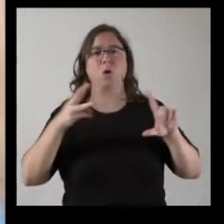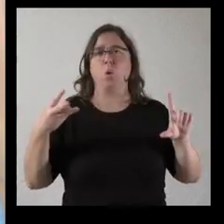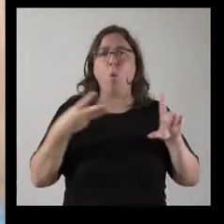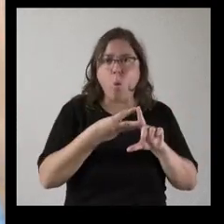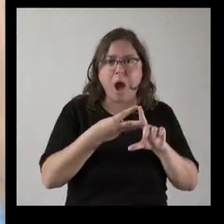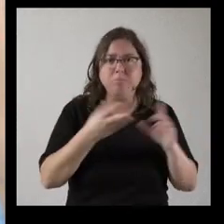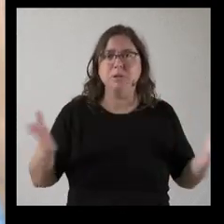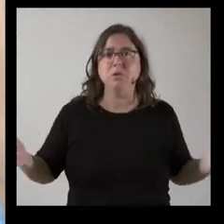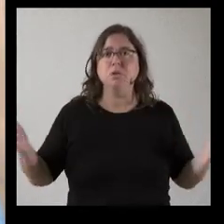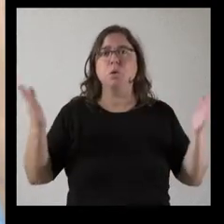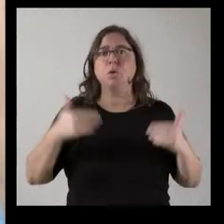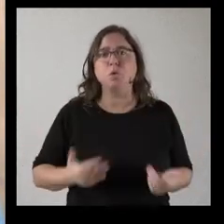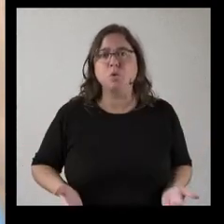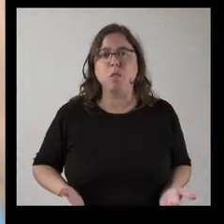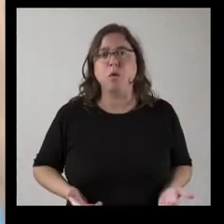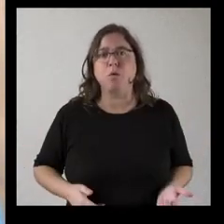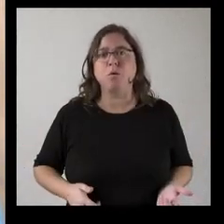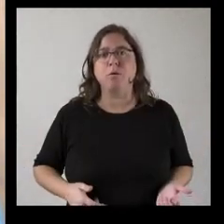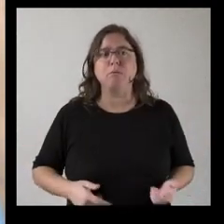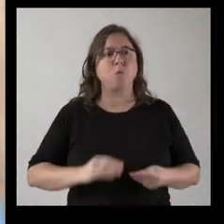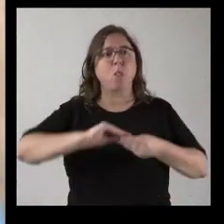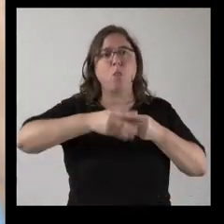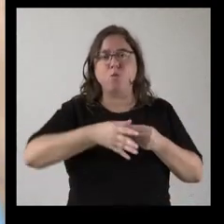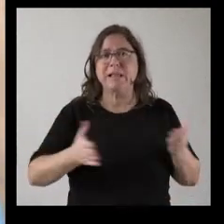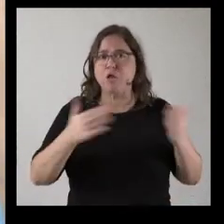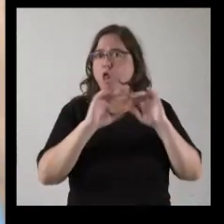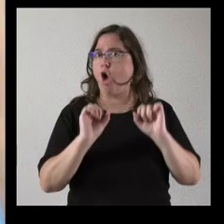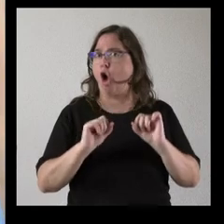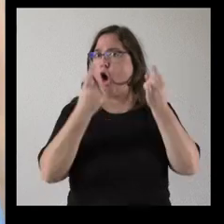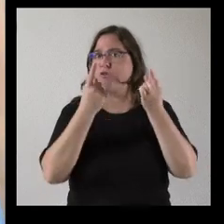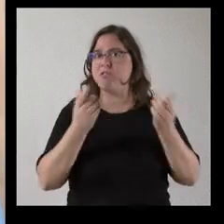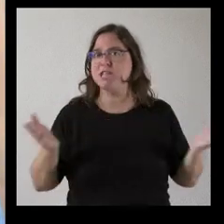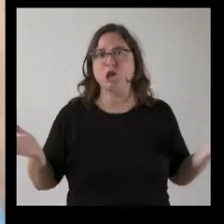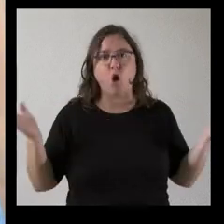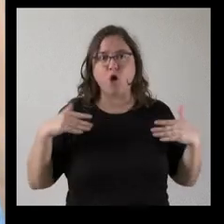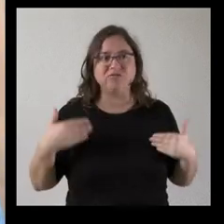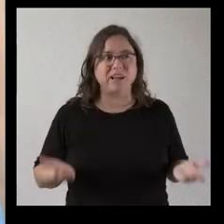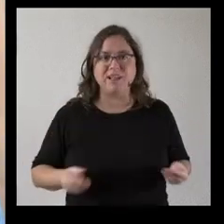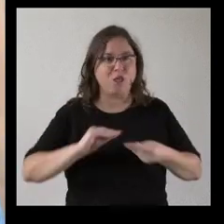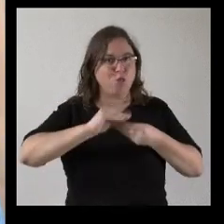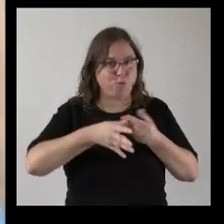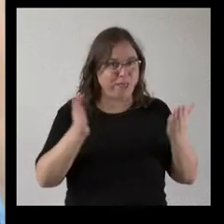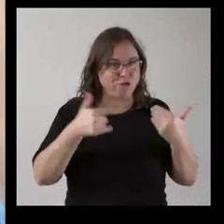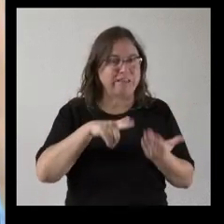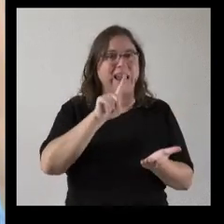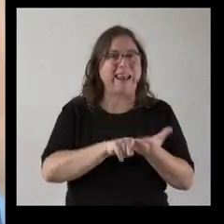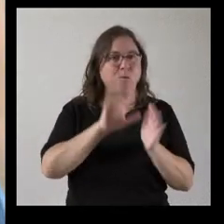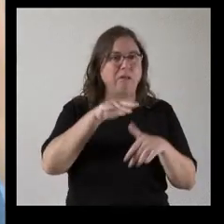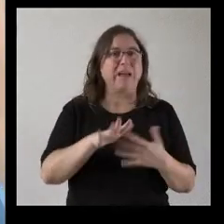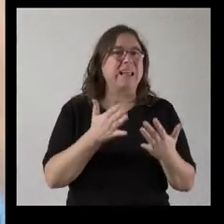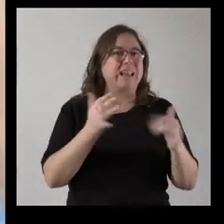en toda en toda la documentación oficial de la junta de Castilla y león no se hacen referencia